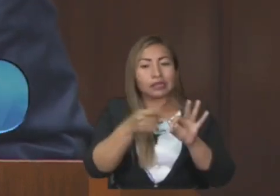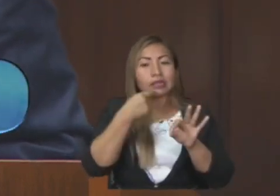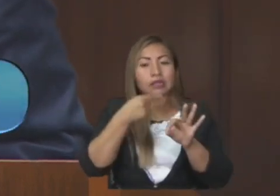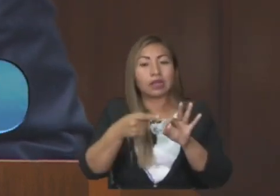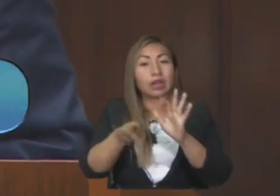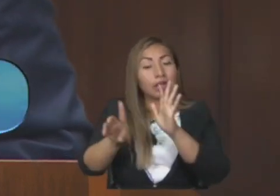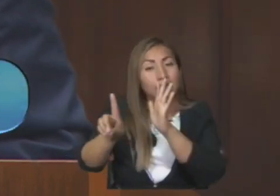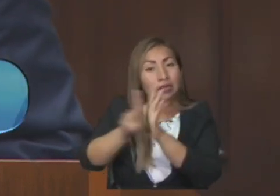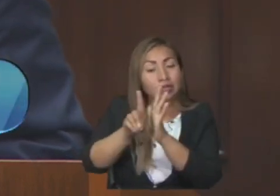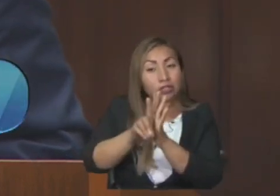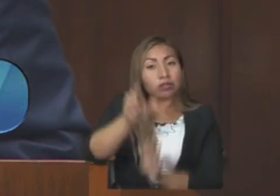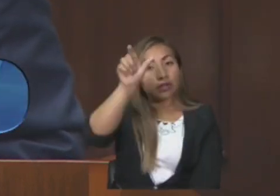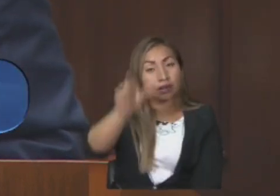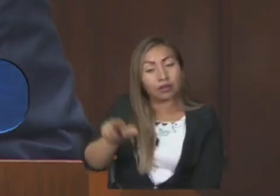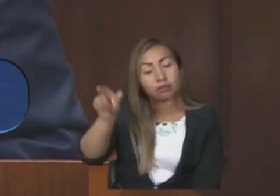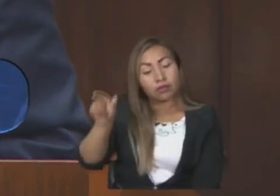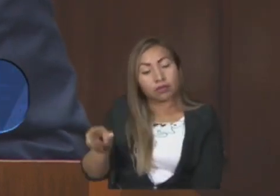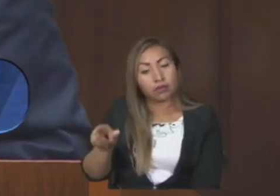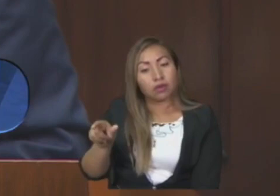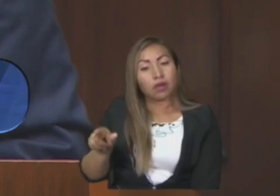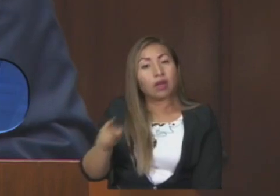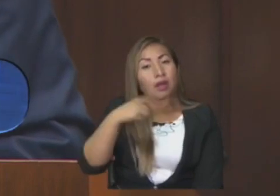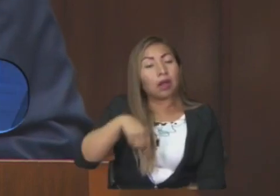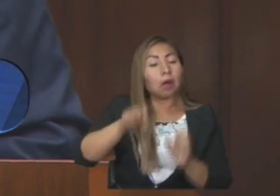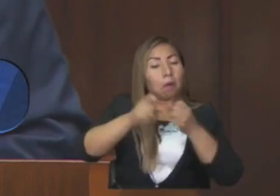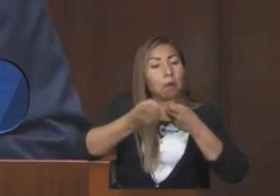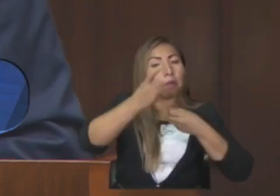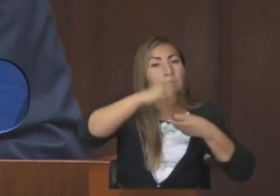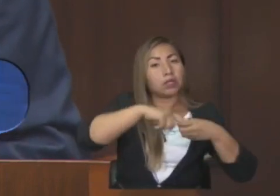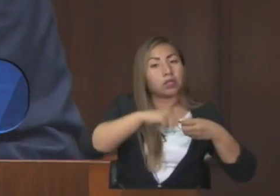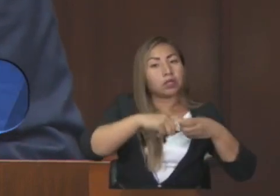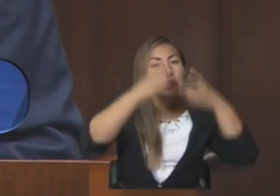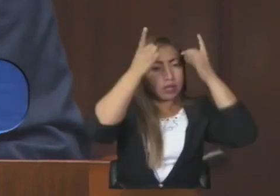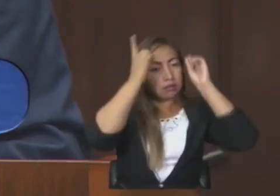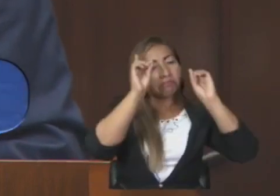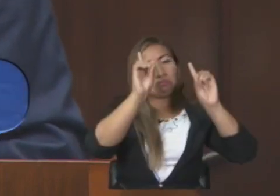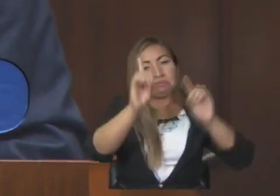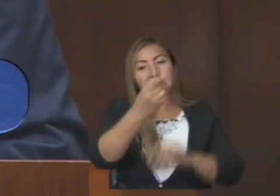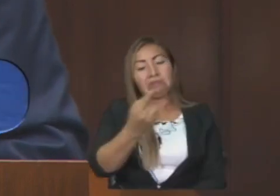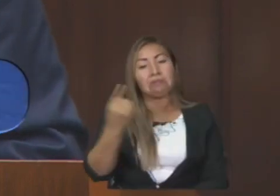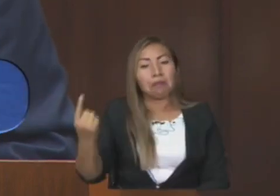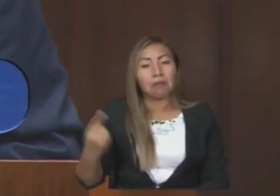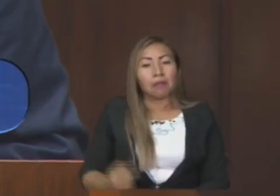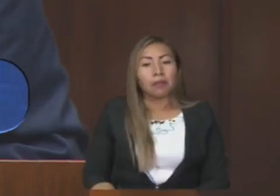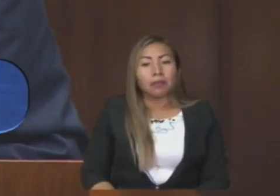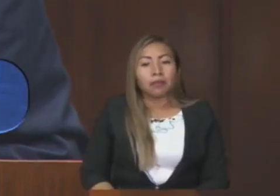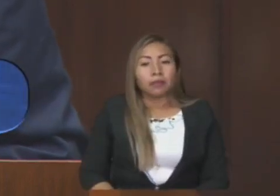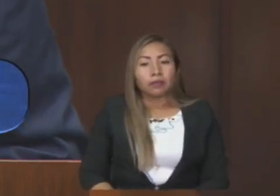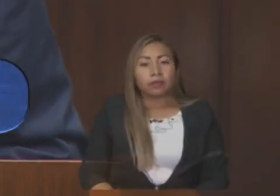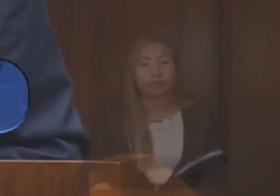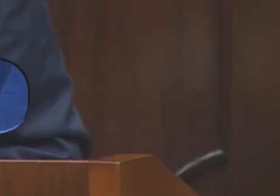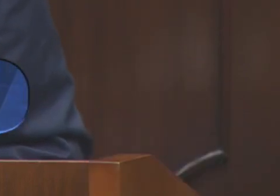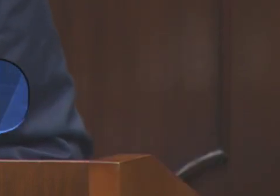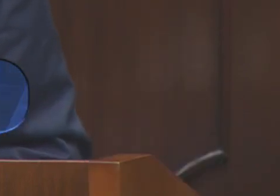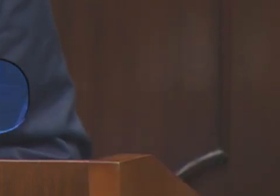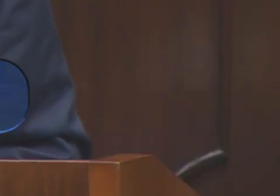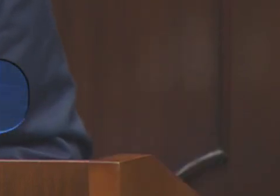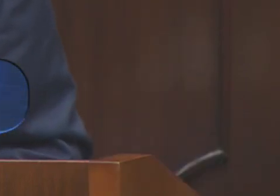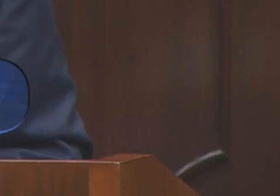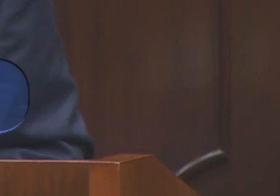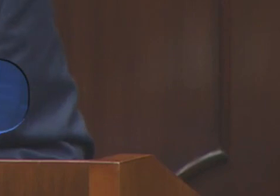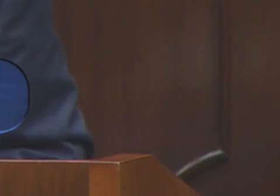derecho a participar en el proceso de toma de decisiones. El procedimiento de participación